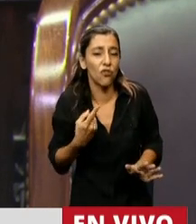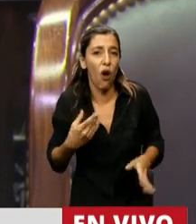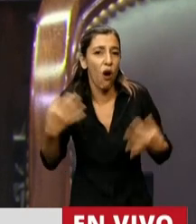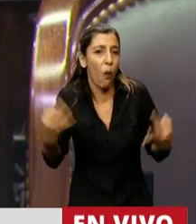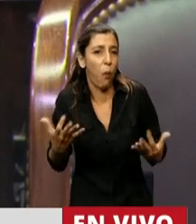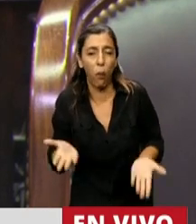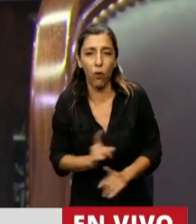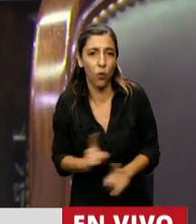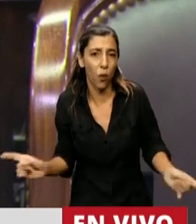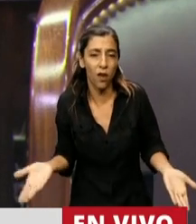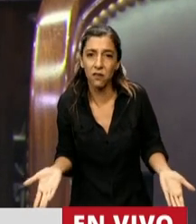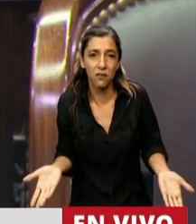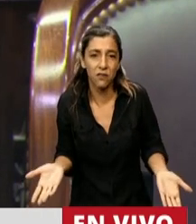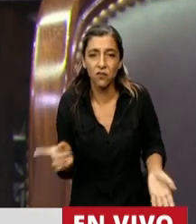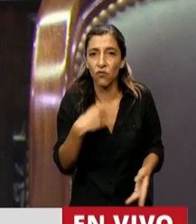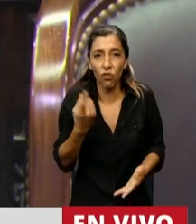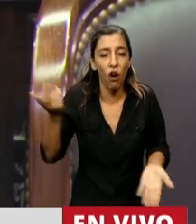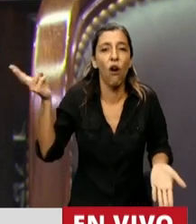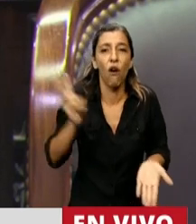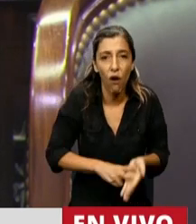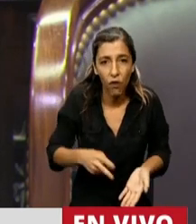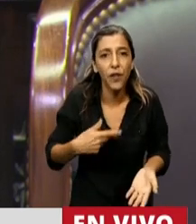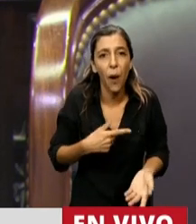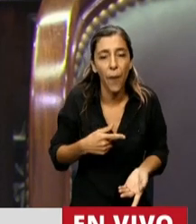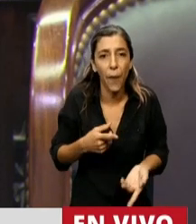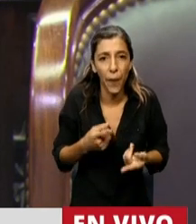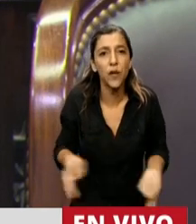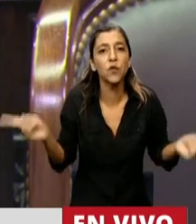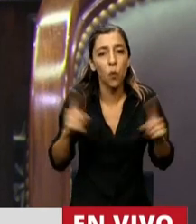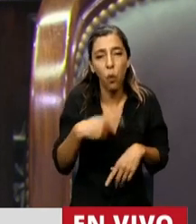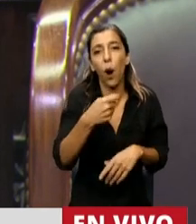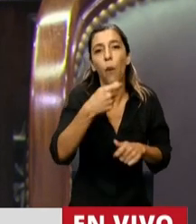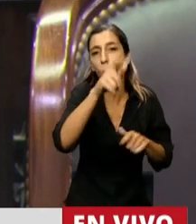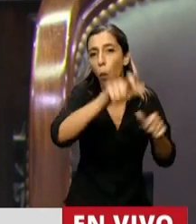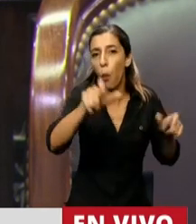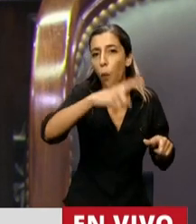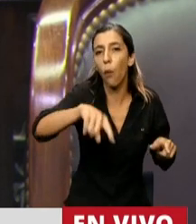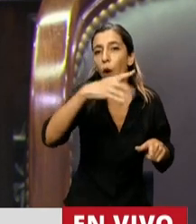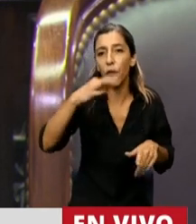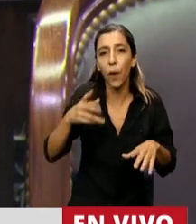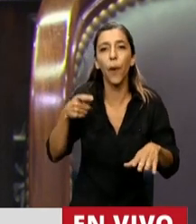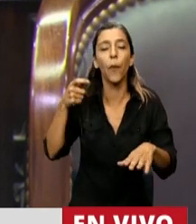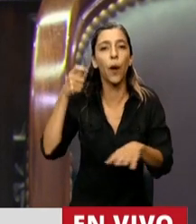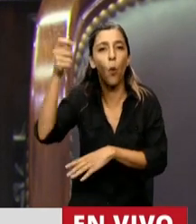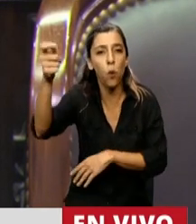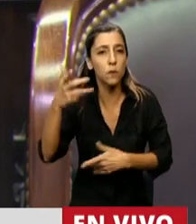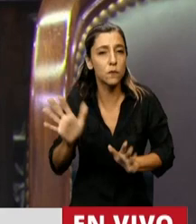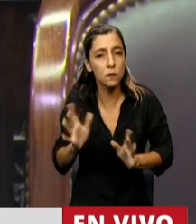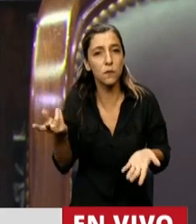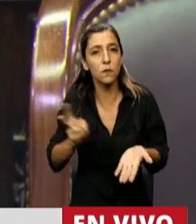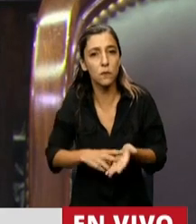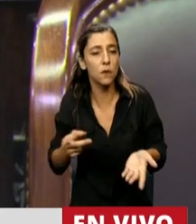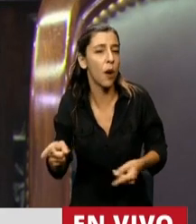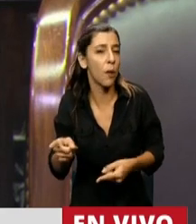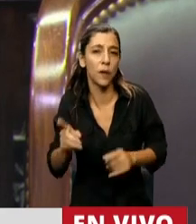diputados, hacer esto. No volvamos a judicializar el sistema, porque esto tiene consecuencias. Y el